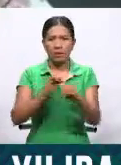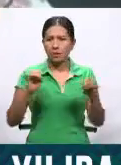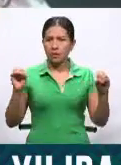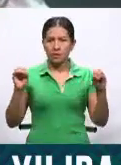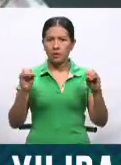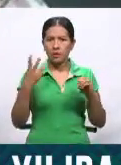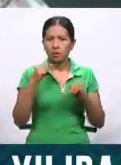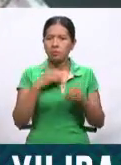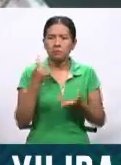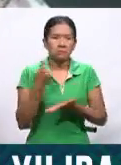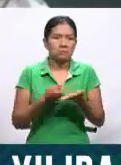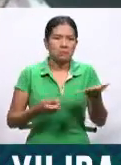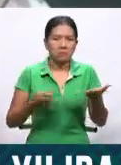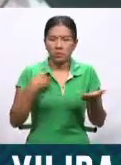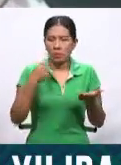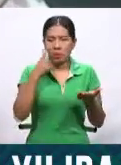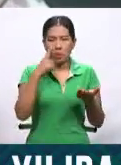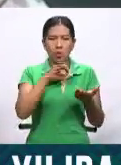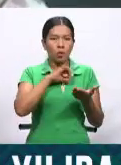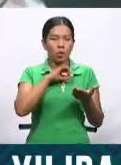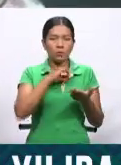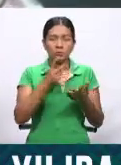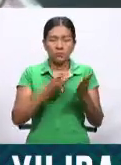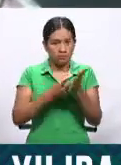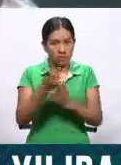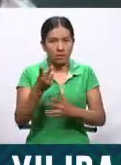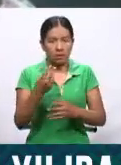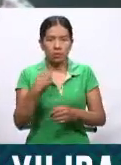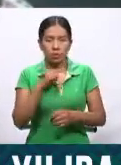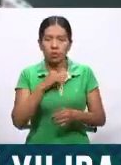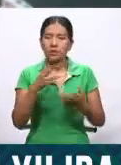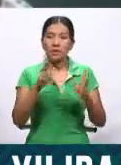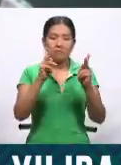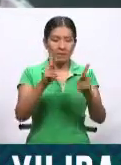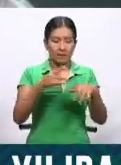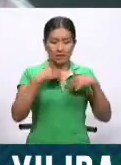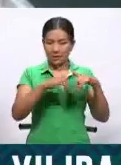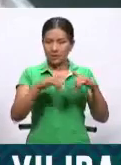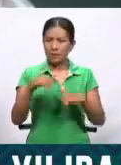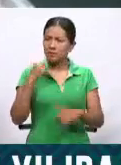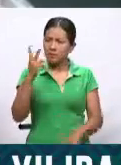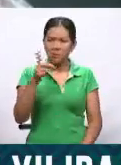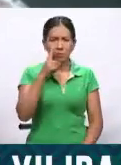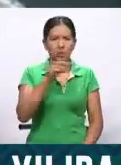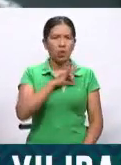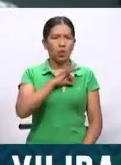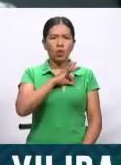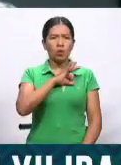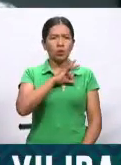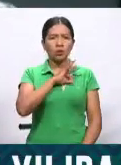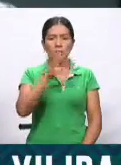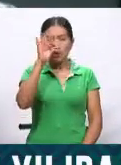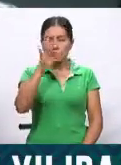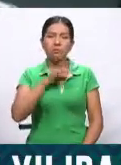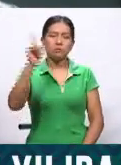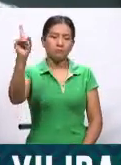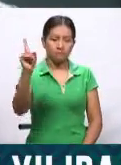ningún objetivo. Con toda sinceridad, la gente que estaba ahí ni lo conocía, el señor se